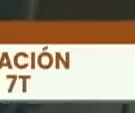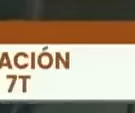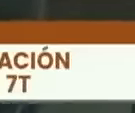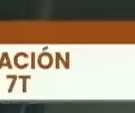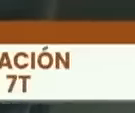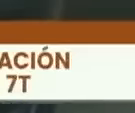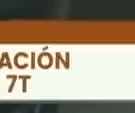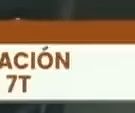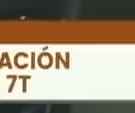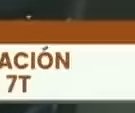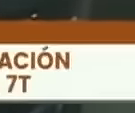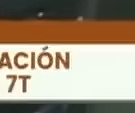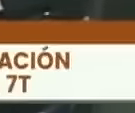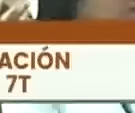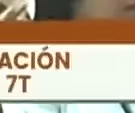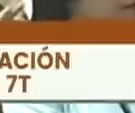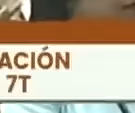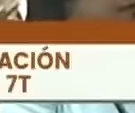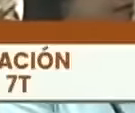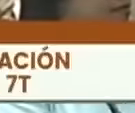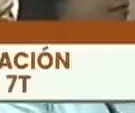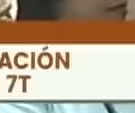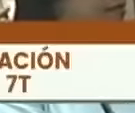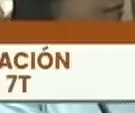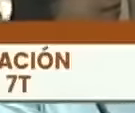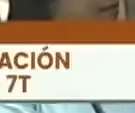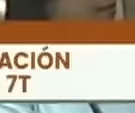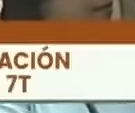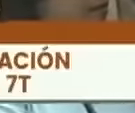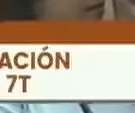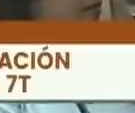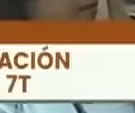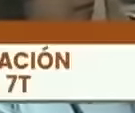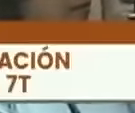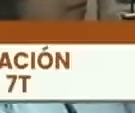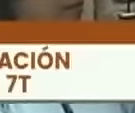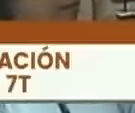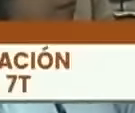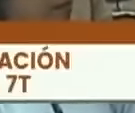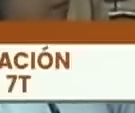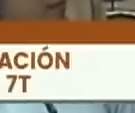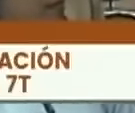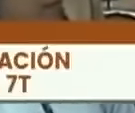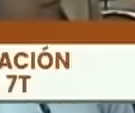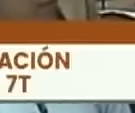Palabras de la presidenta del Tribunal Supremo de Justicia, Carilia Rodríguez.